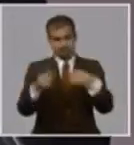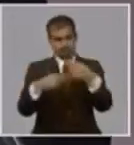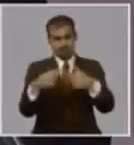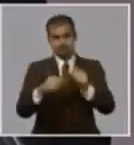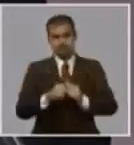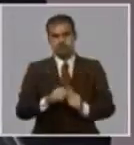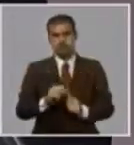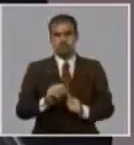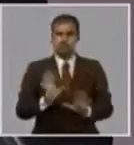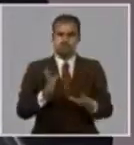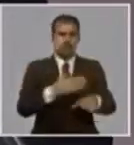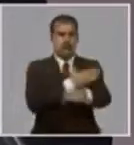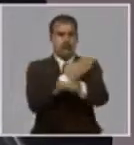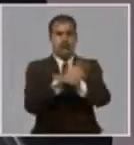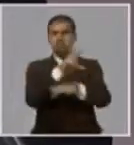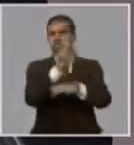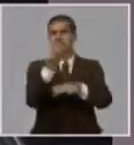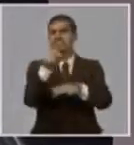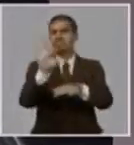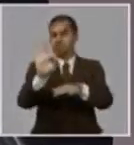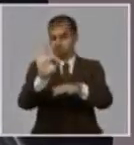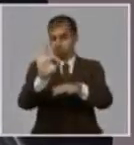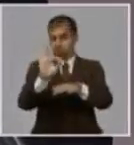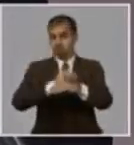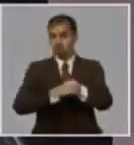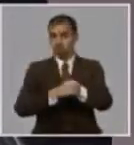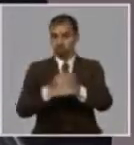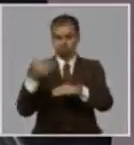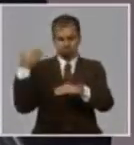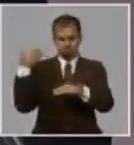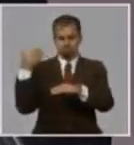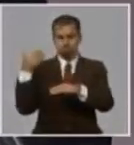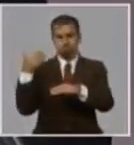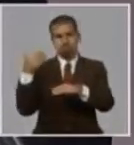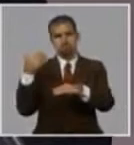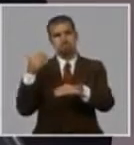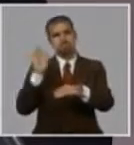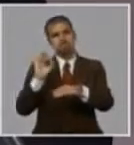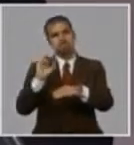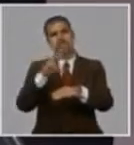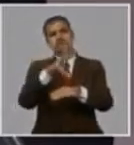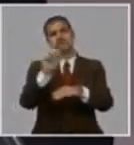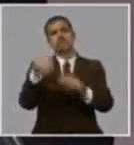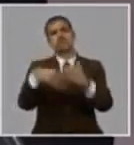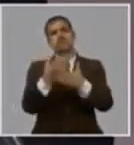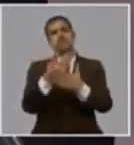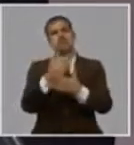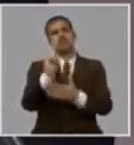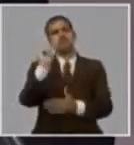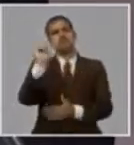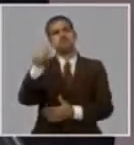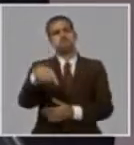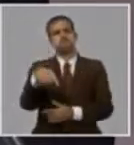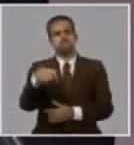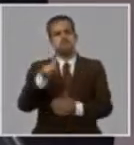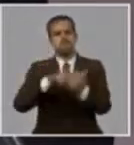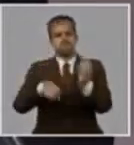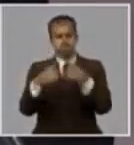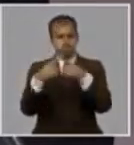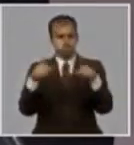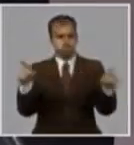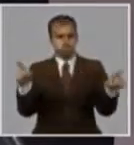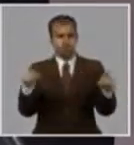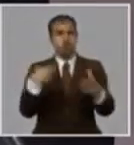Decir que hasta el 2018 prácticamente estaban a menos de 30 días en todas las provincias esta